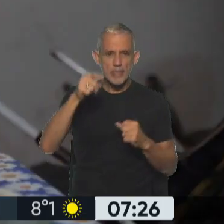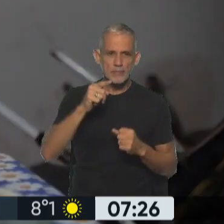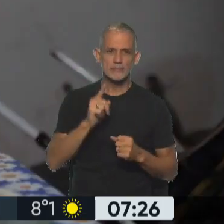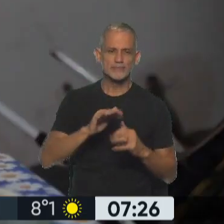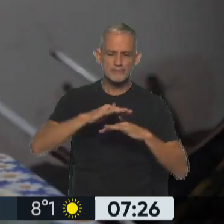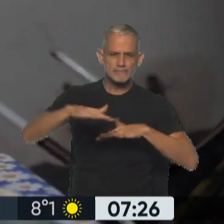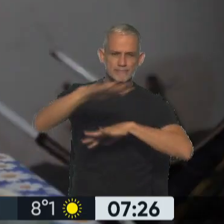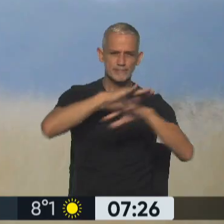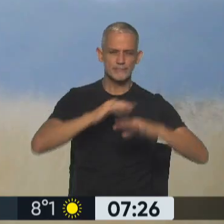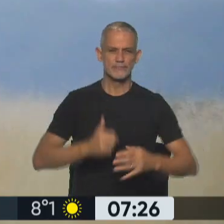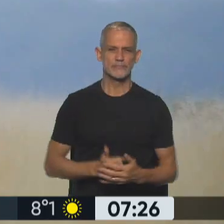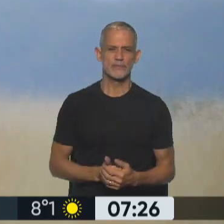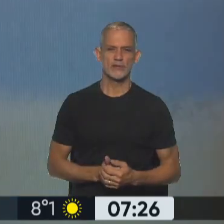silencio justamente